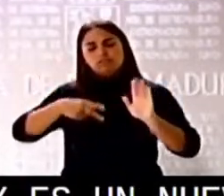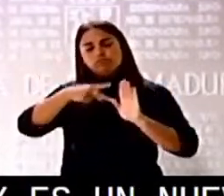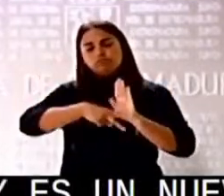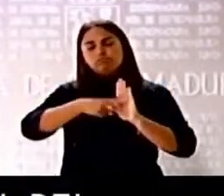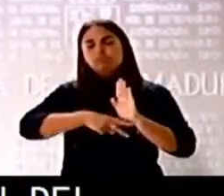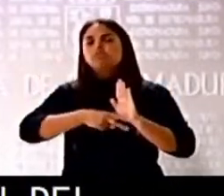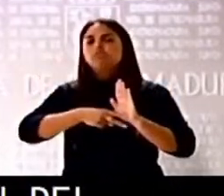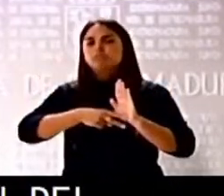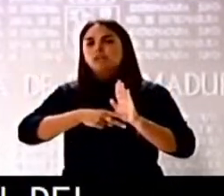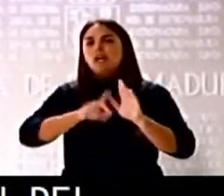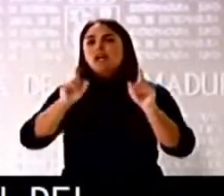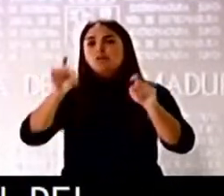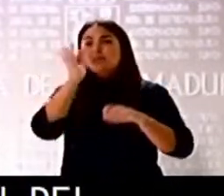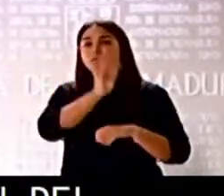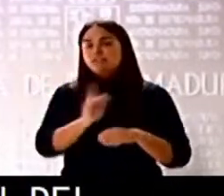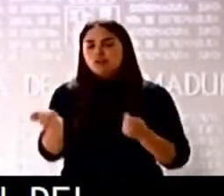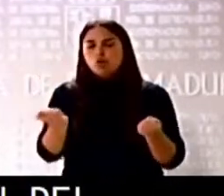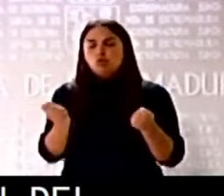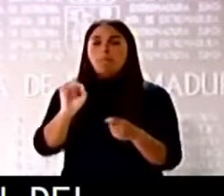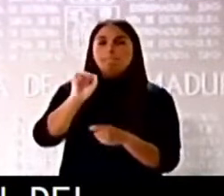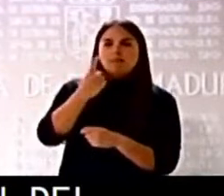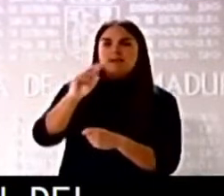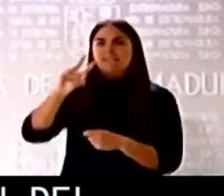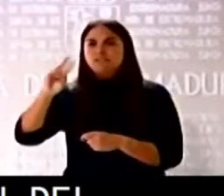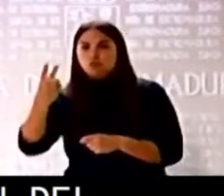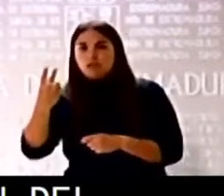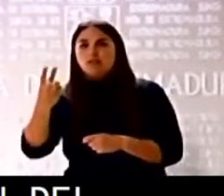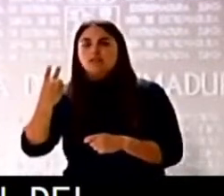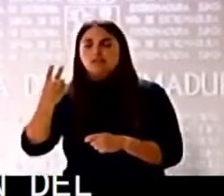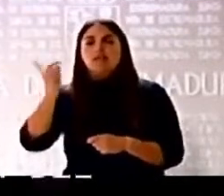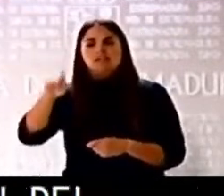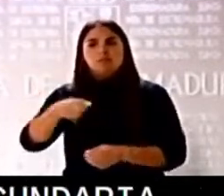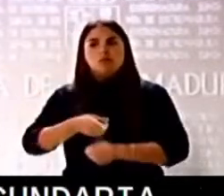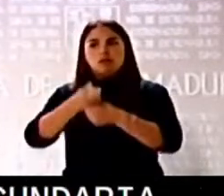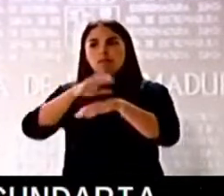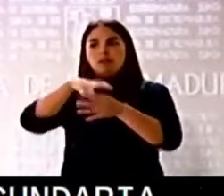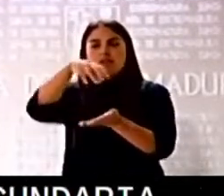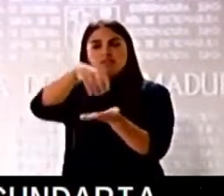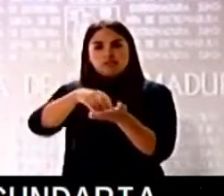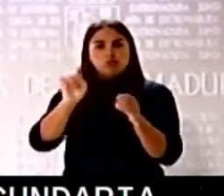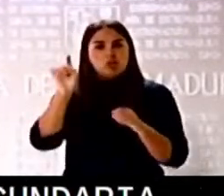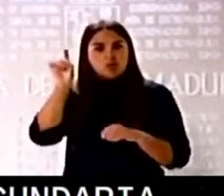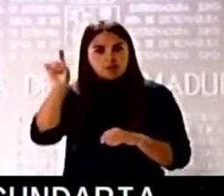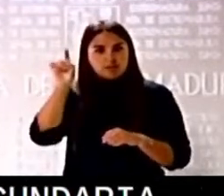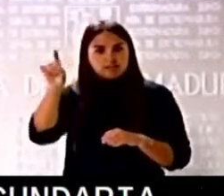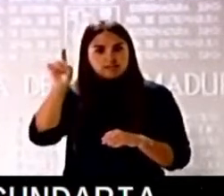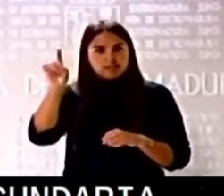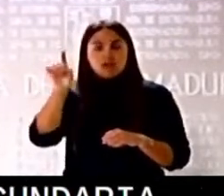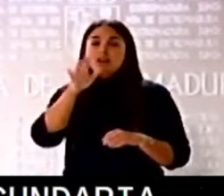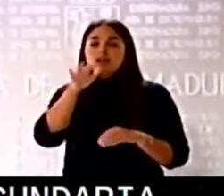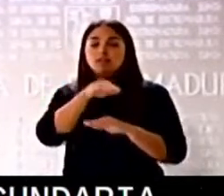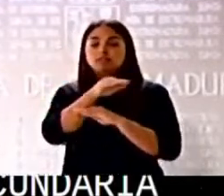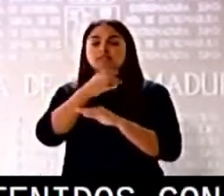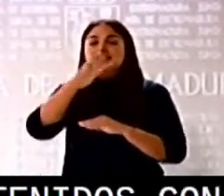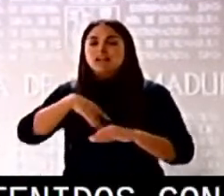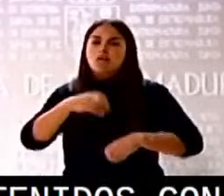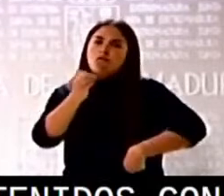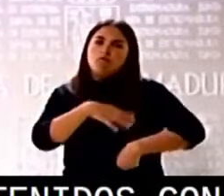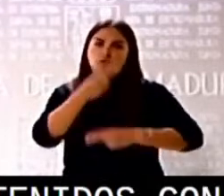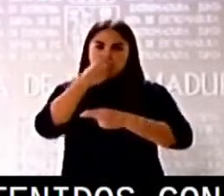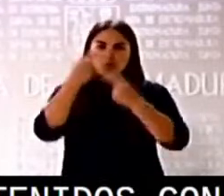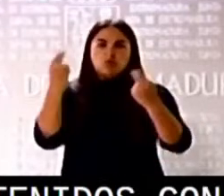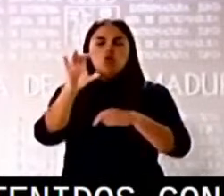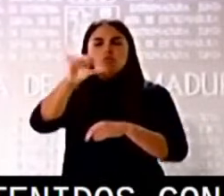del alumnado de educación infantil, primaria, secundaria y obligatoria de los centros docentes sostenidos con fondos públicos de la